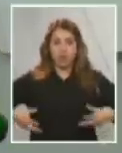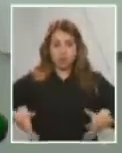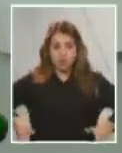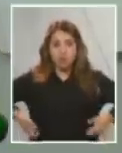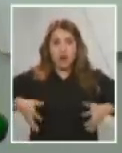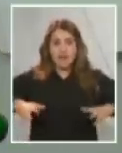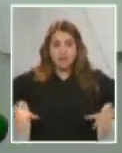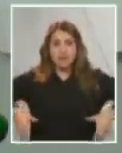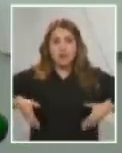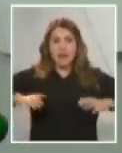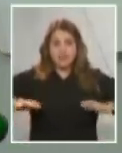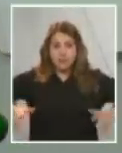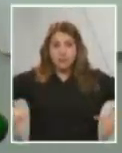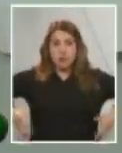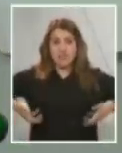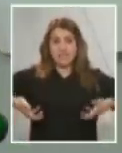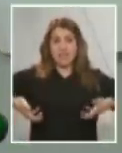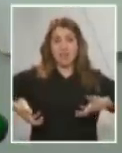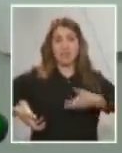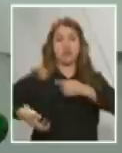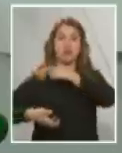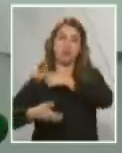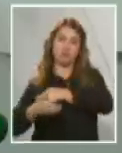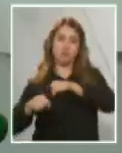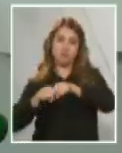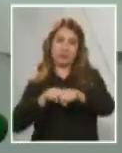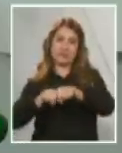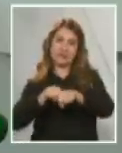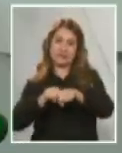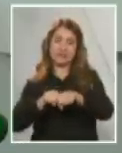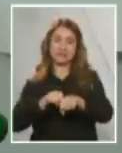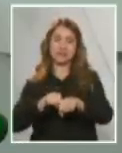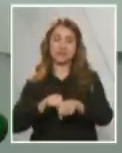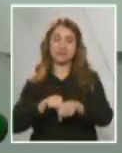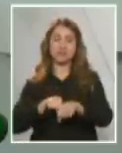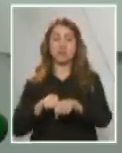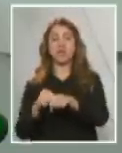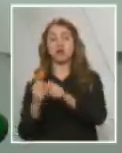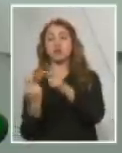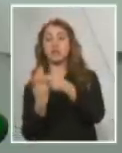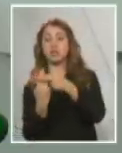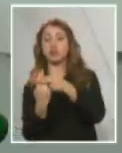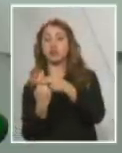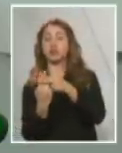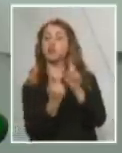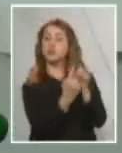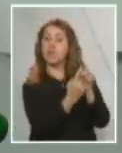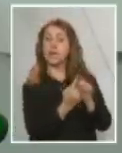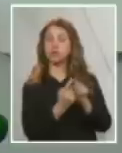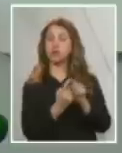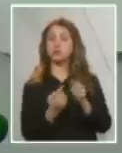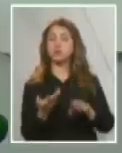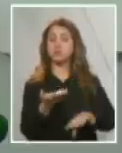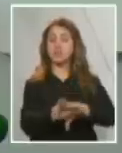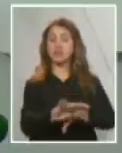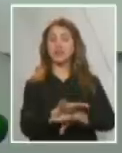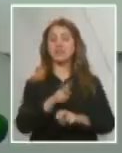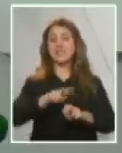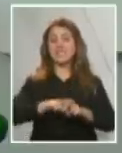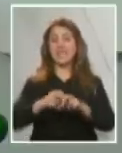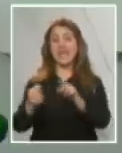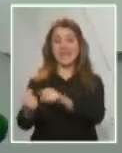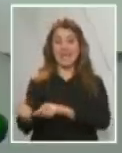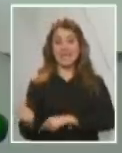Entonces Teletón me estaba haciendo contacto para usar una silla eléctrica. Y no se pudo por el tema de que